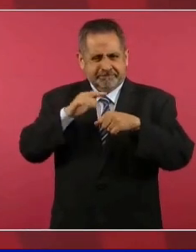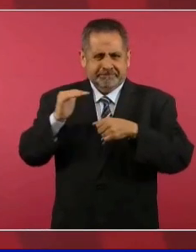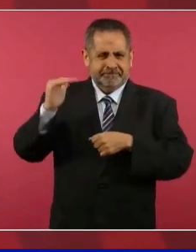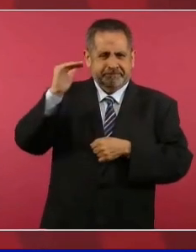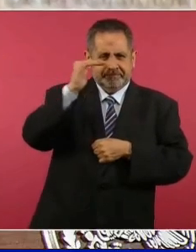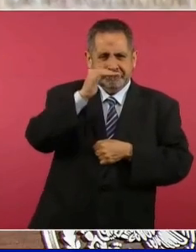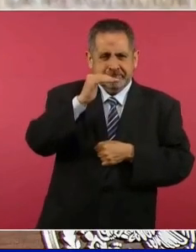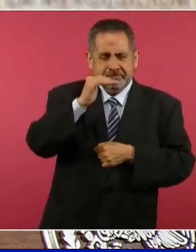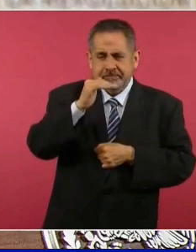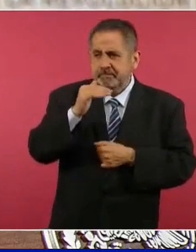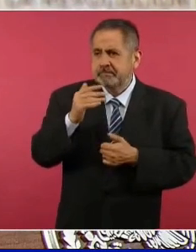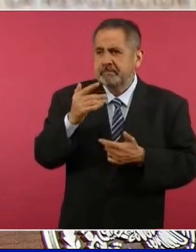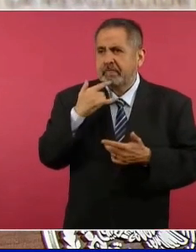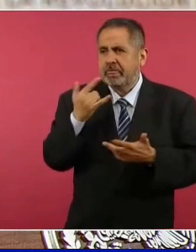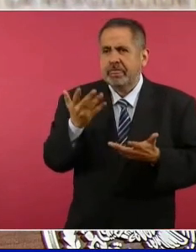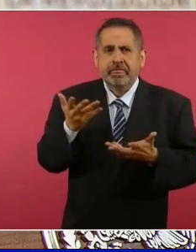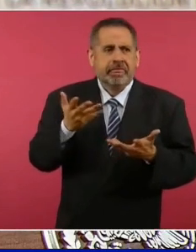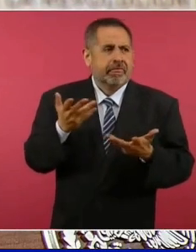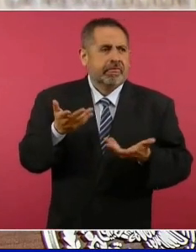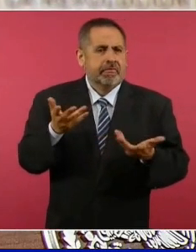están a veces ociosos